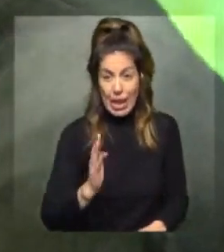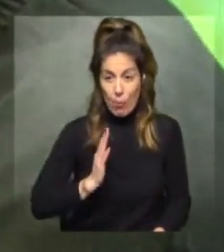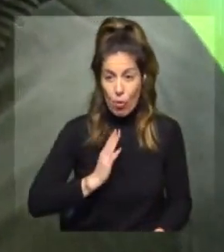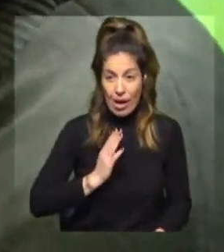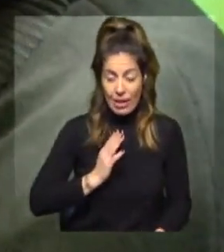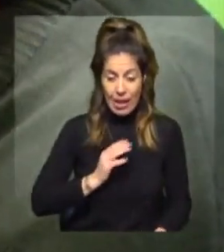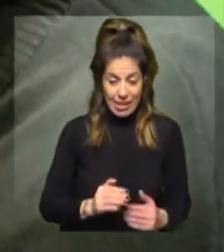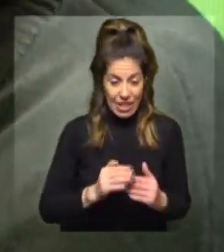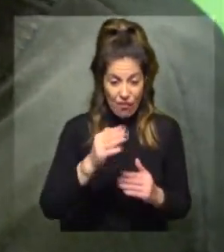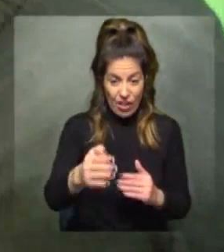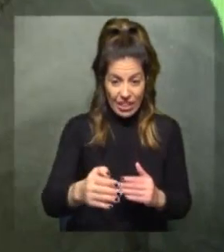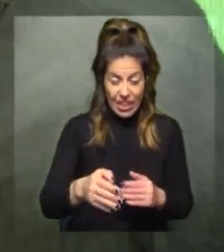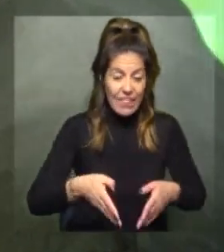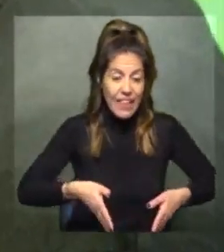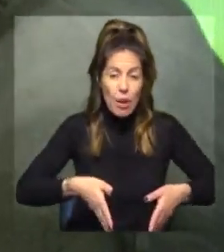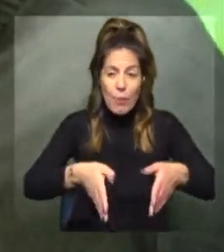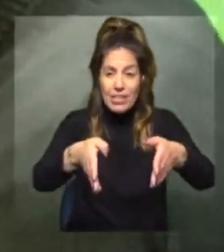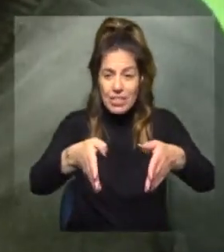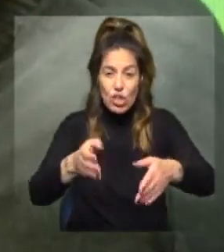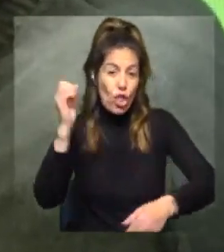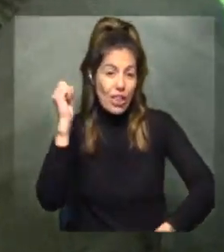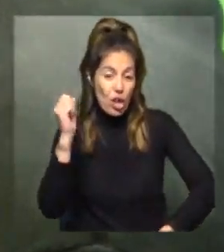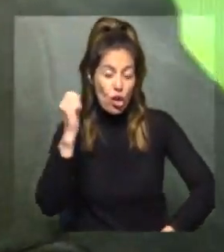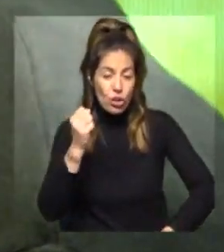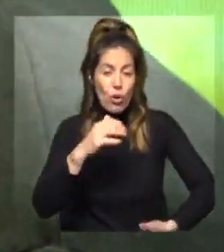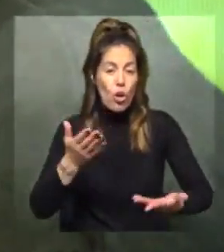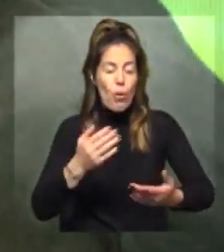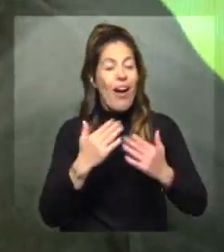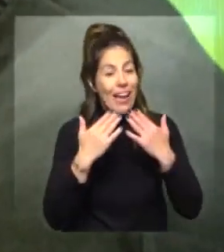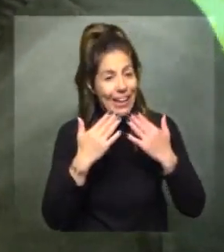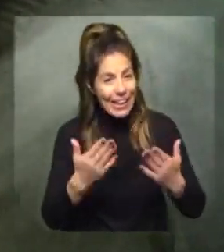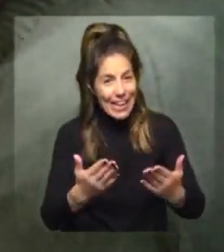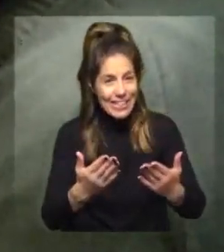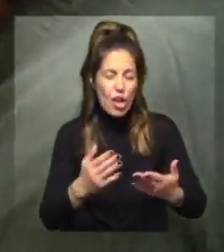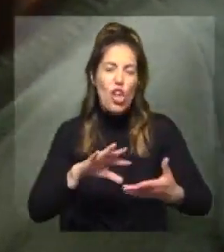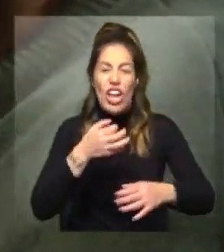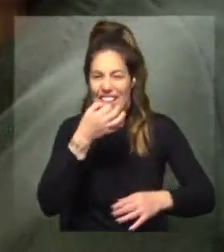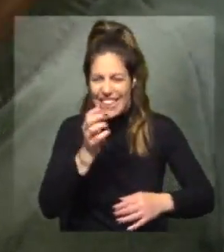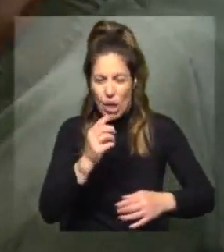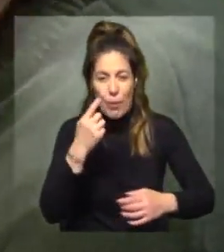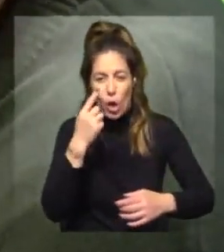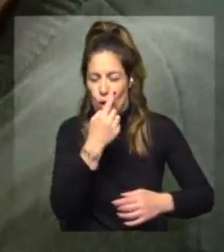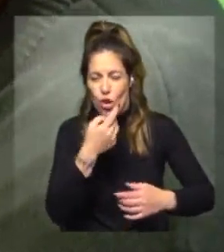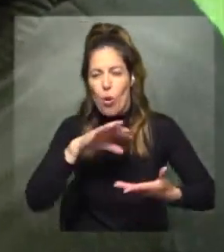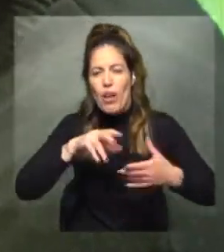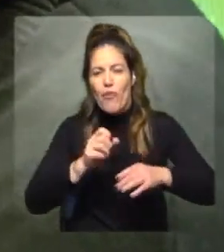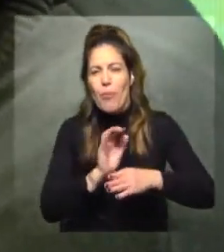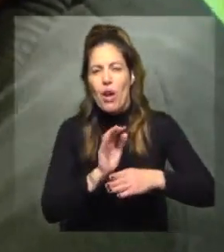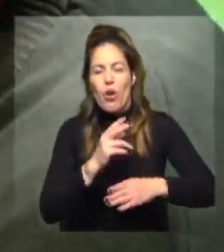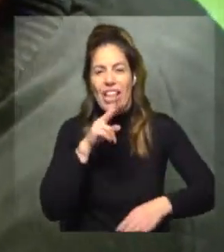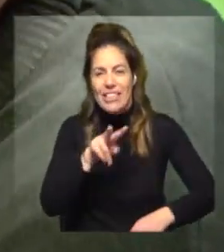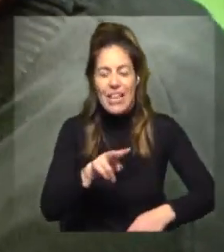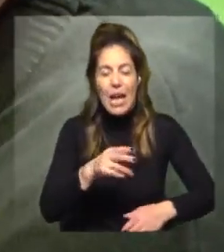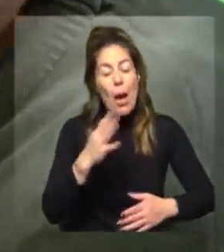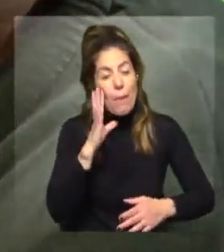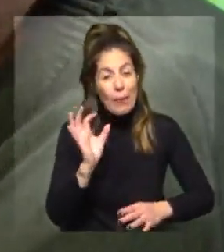el frente del pasillo del Ómnibus en clarísima señal de agradezco tu intención pero Temo que si me apuro le reviente los 25 kg de